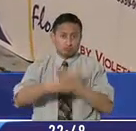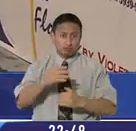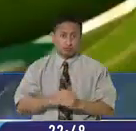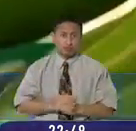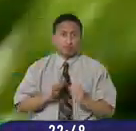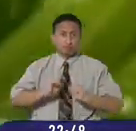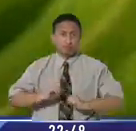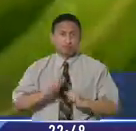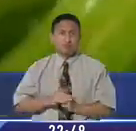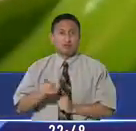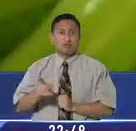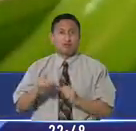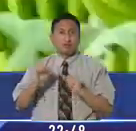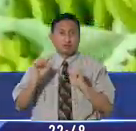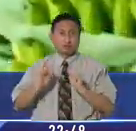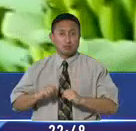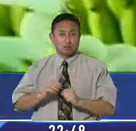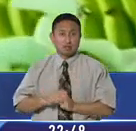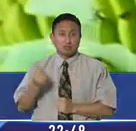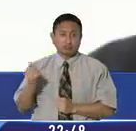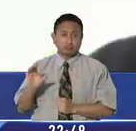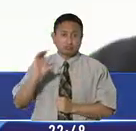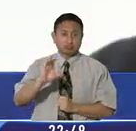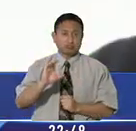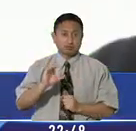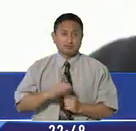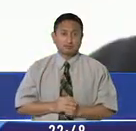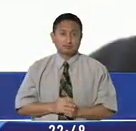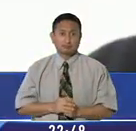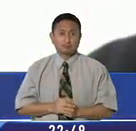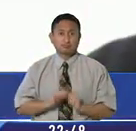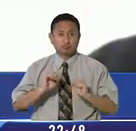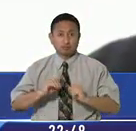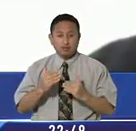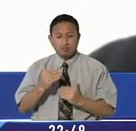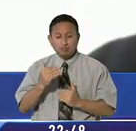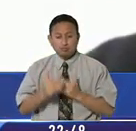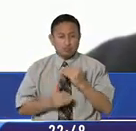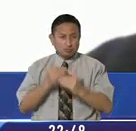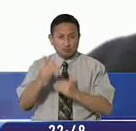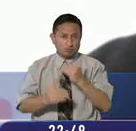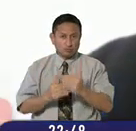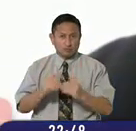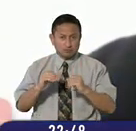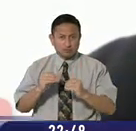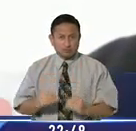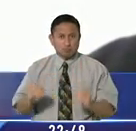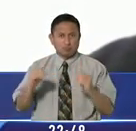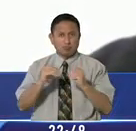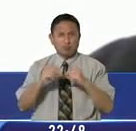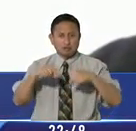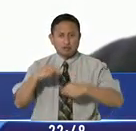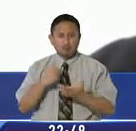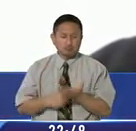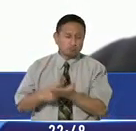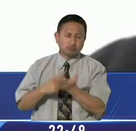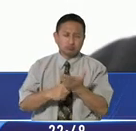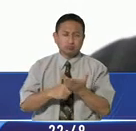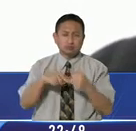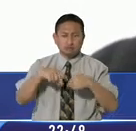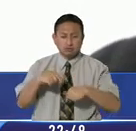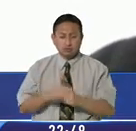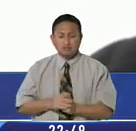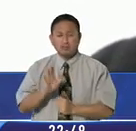y ampliar las posibilidades de inversión. Que nos permita paulatinamente ir generando una discusión sobre